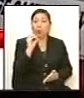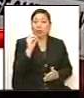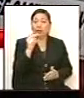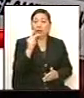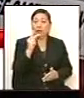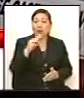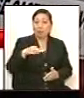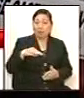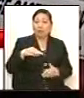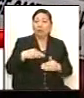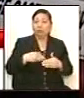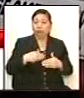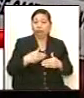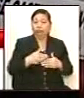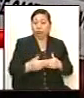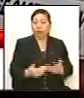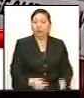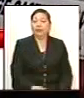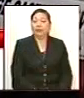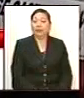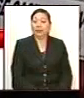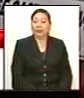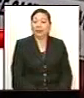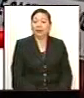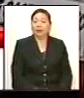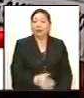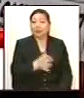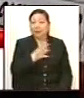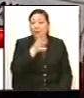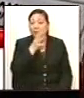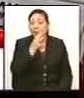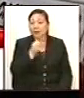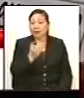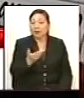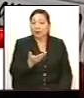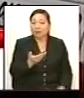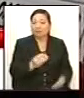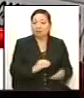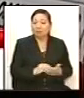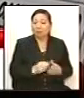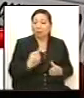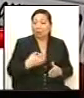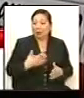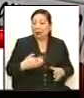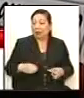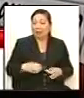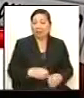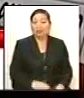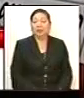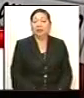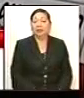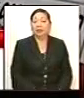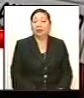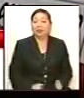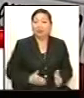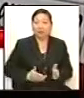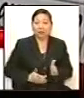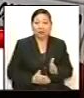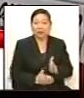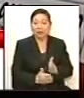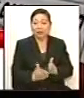así. Es casi lo que... No sé si la economía peruana estaría en condiciones de hacerlo, porque ese es como el Canal de la Mancha,